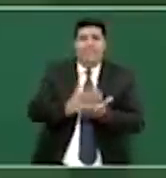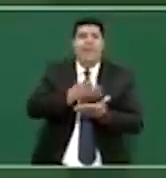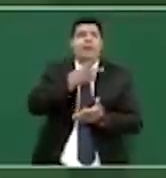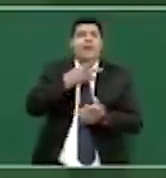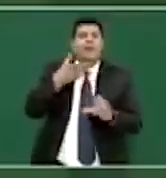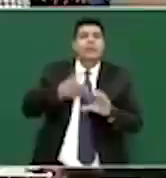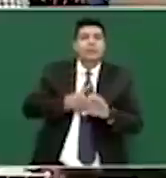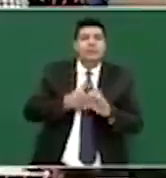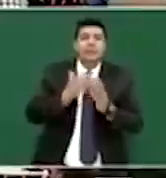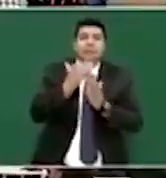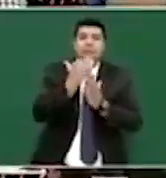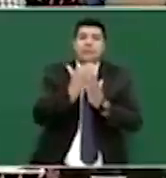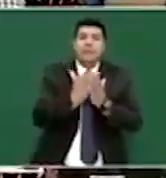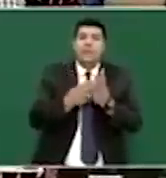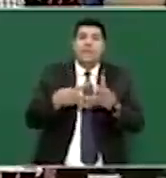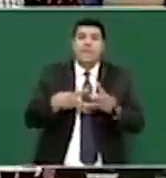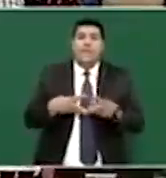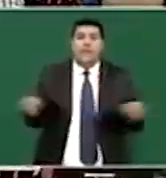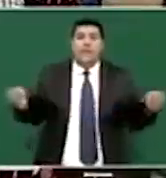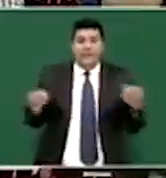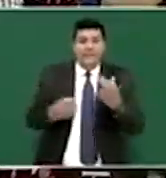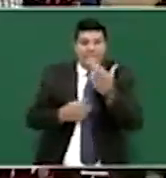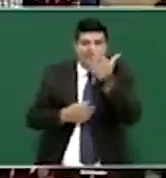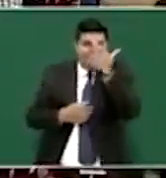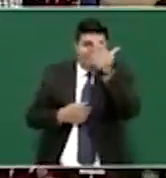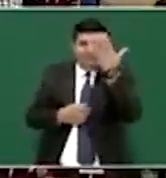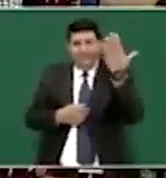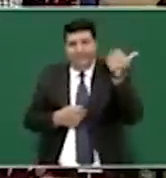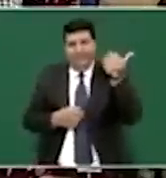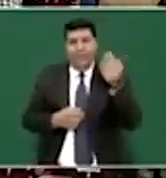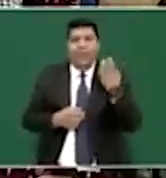días difíciles de desabasto. Miren, esto es